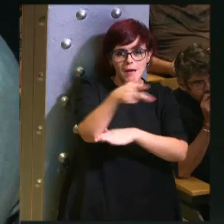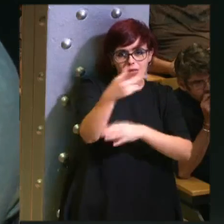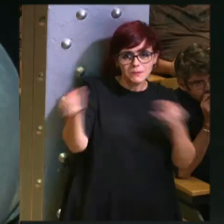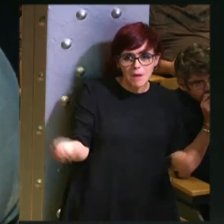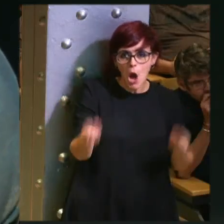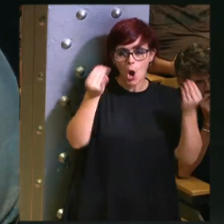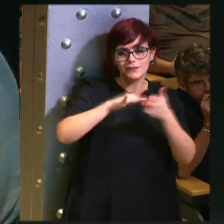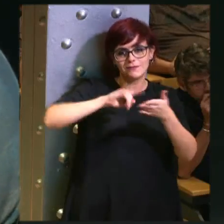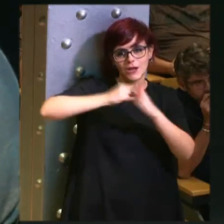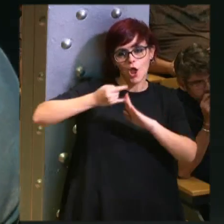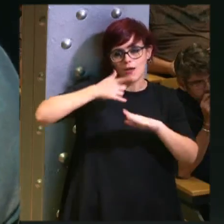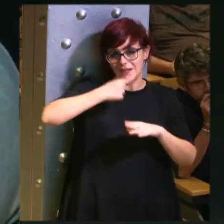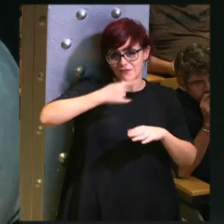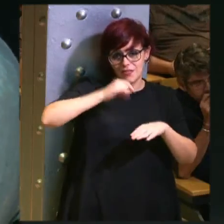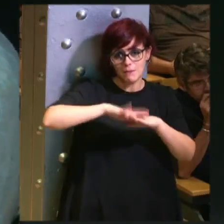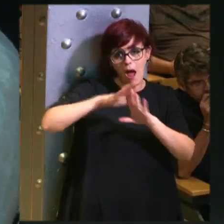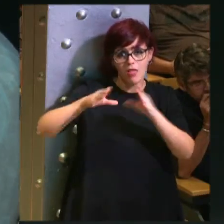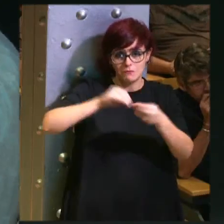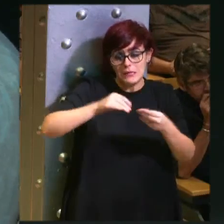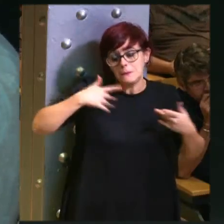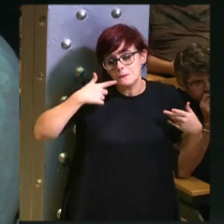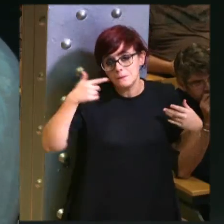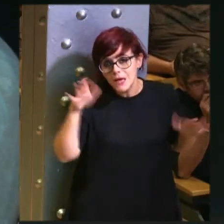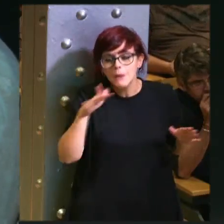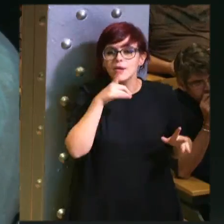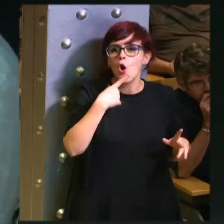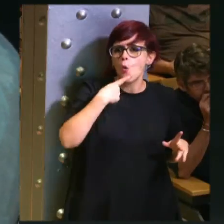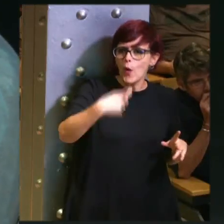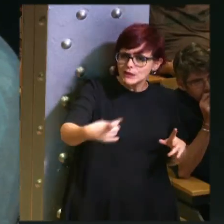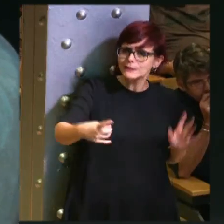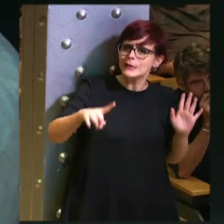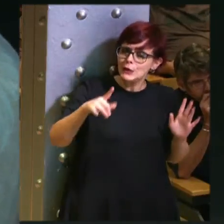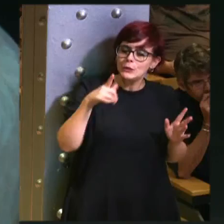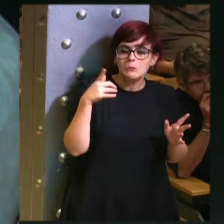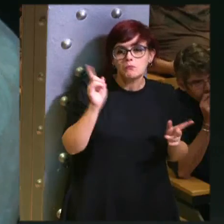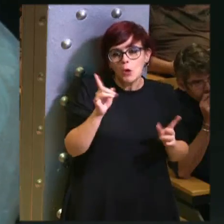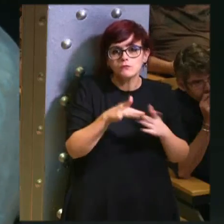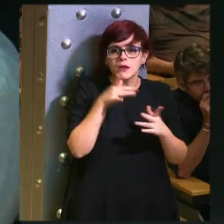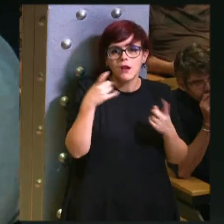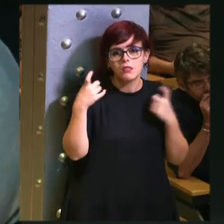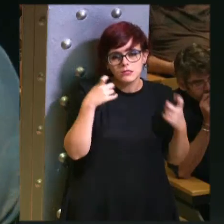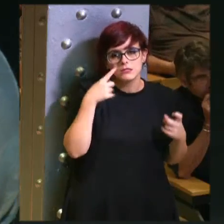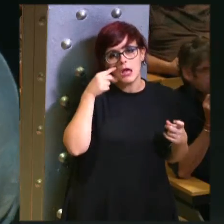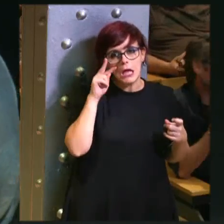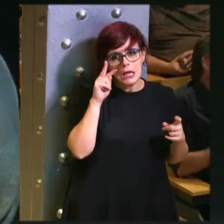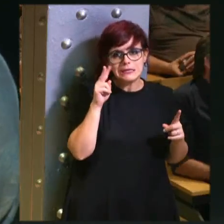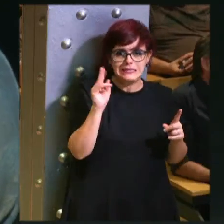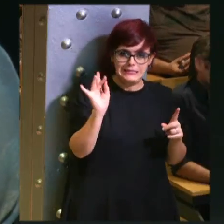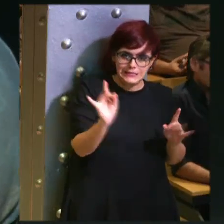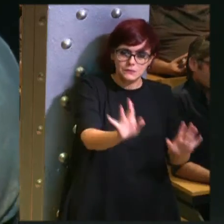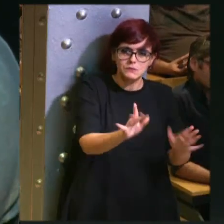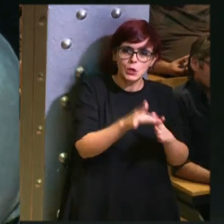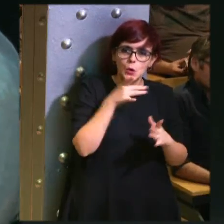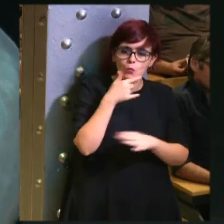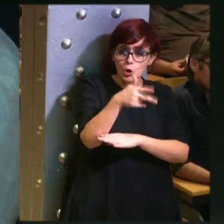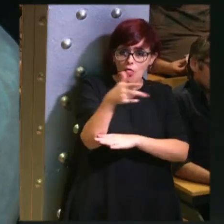y tecnología más fácil para poder hacer rodajes. Pero bueno, no es tan complicado, se necesita bastante expertise para hacerlo, pero un